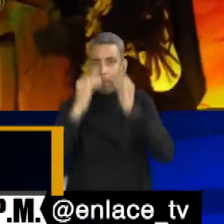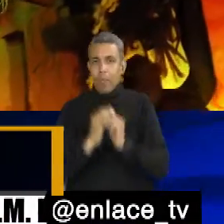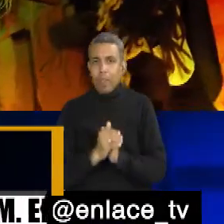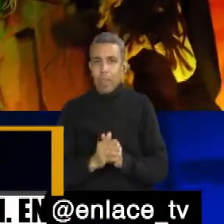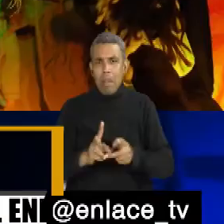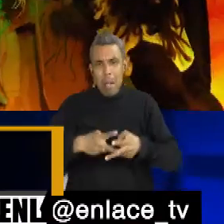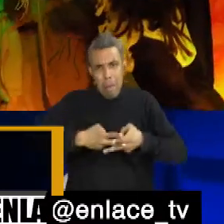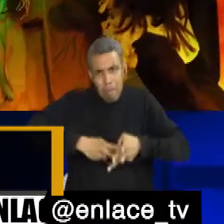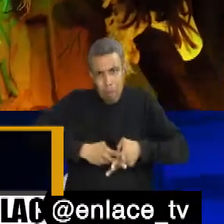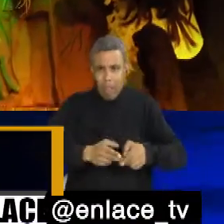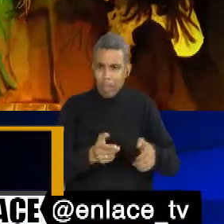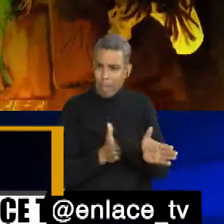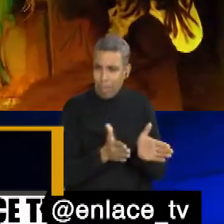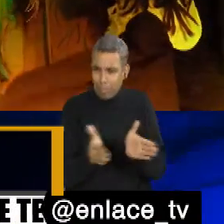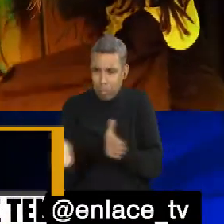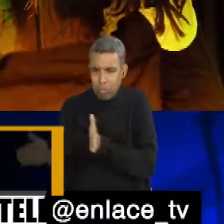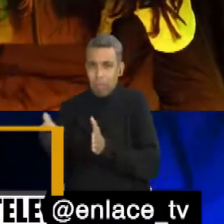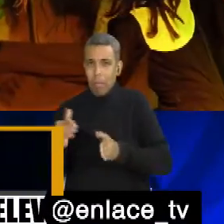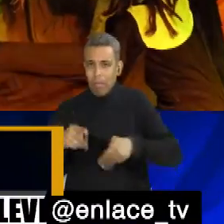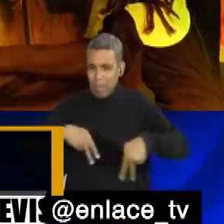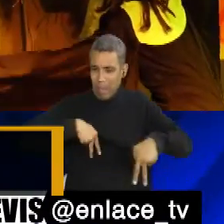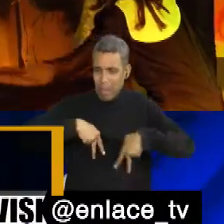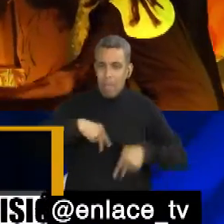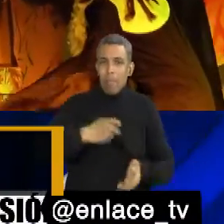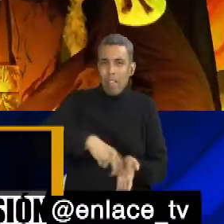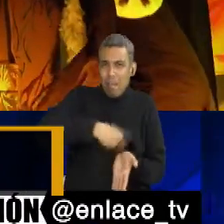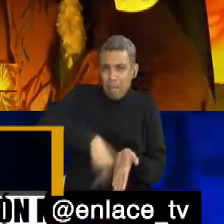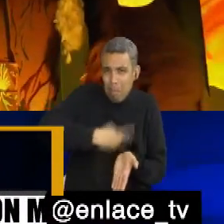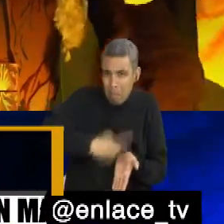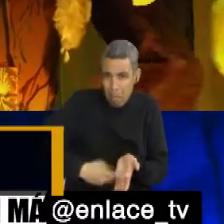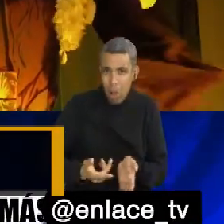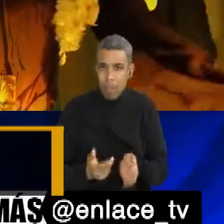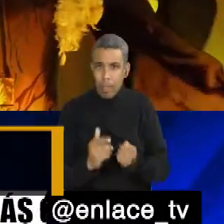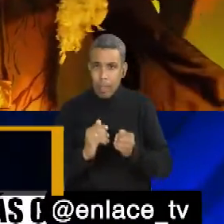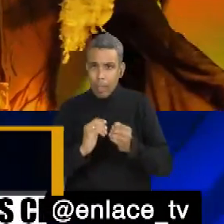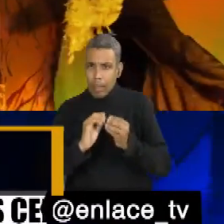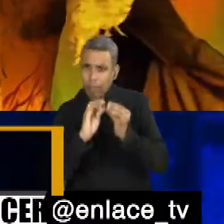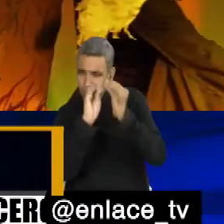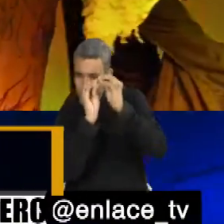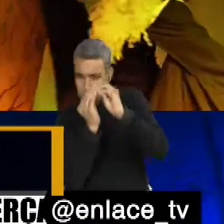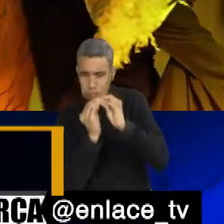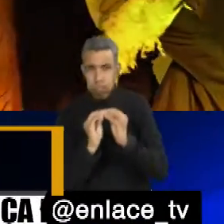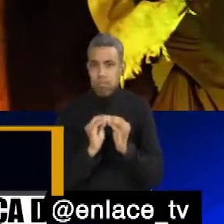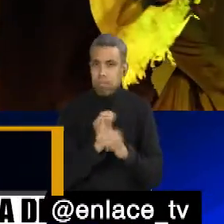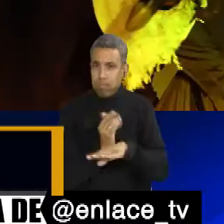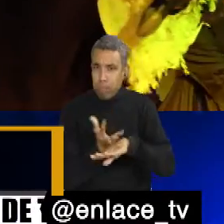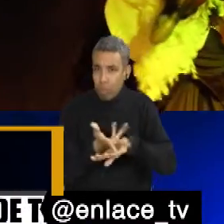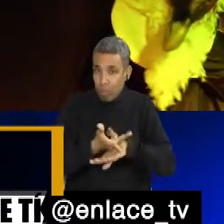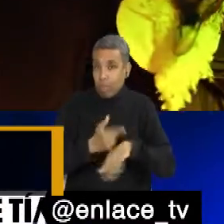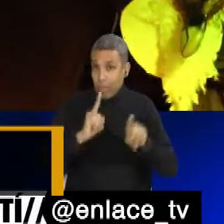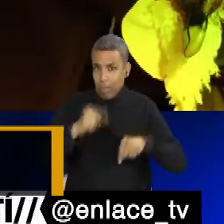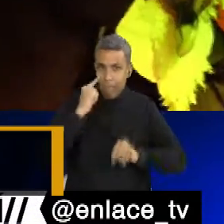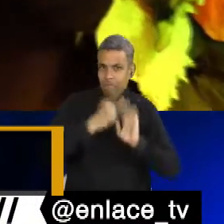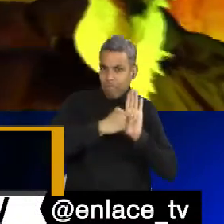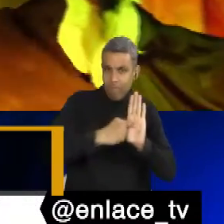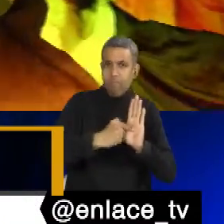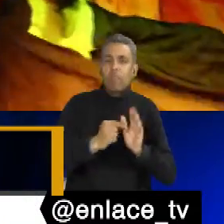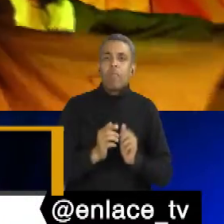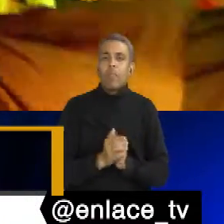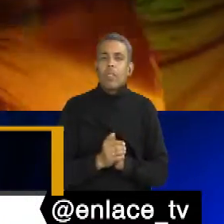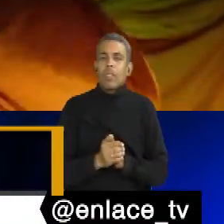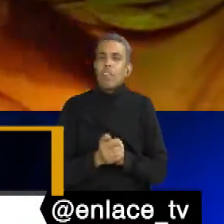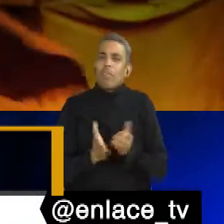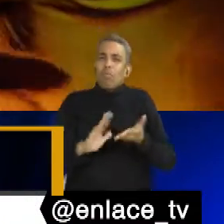que realizamos en teatro, en danza, en plástica y en actuación, Janet. ¿Cuál ha sido la respuesta del público a